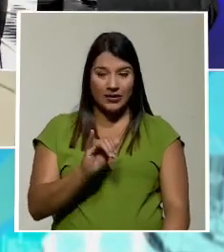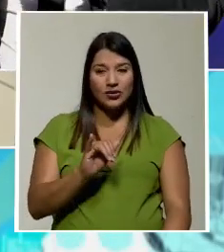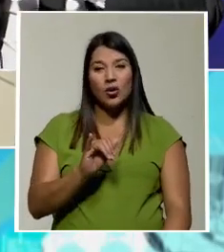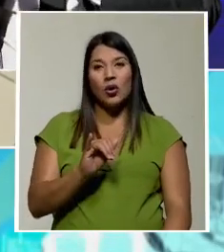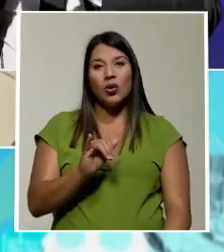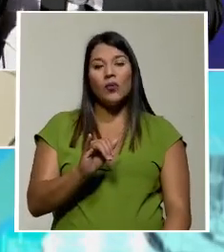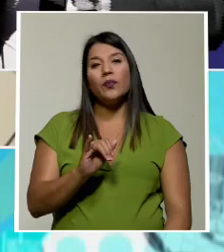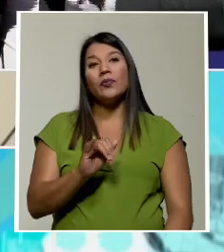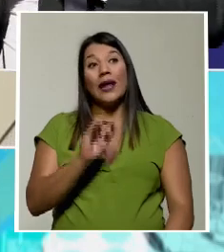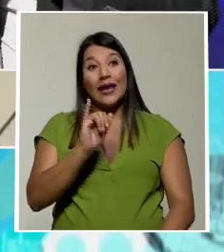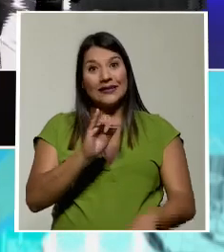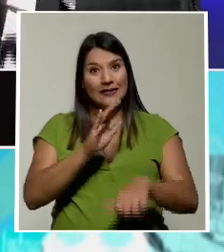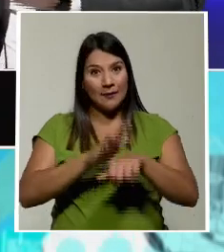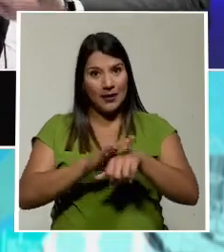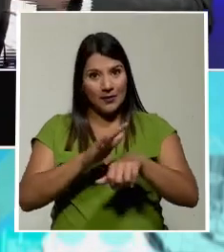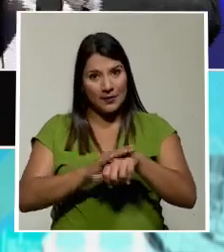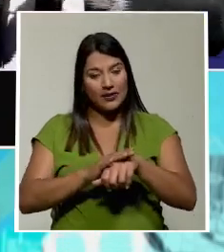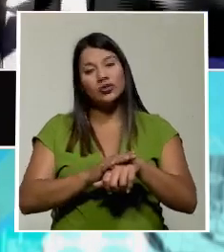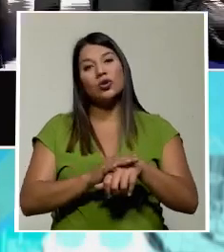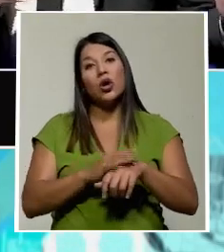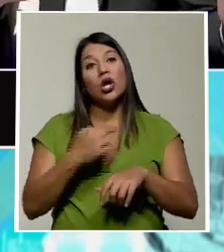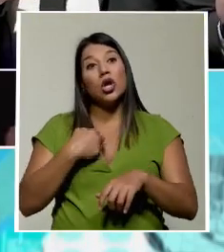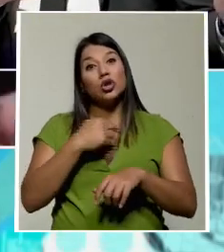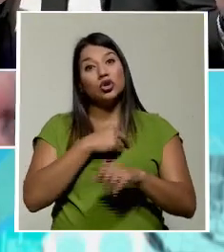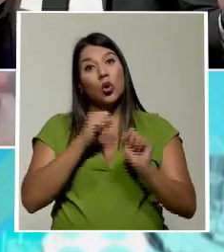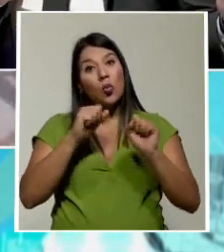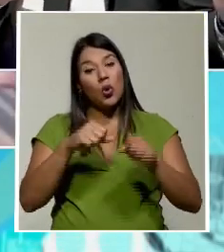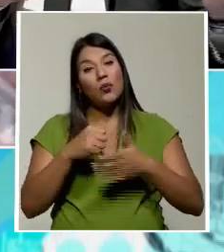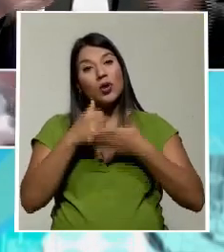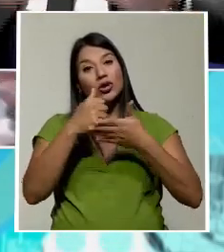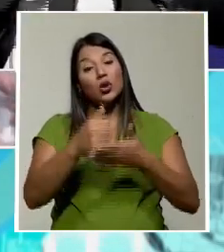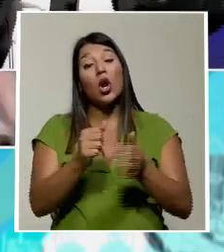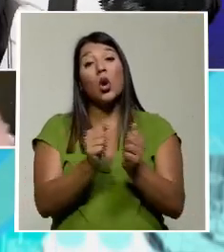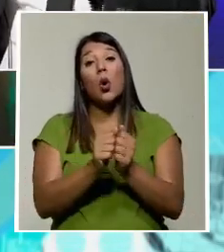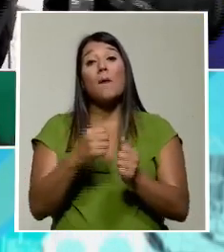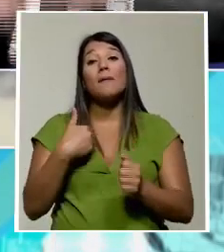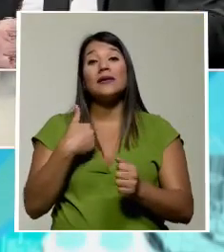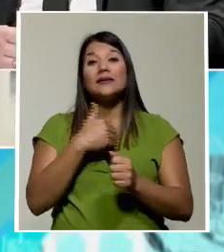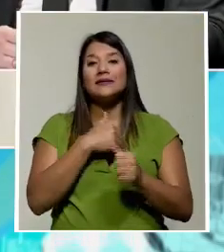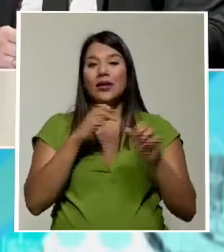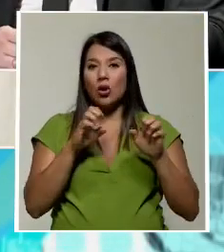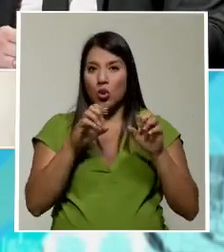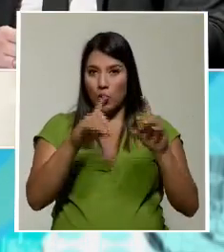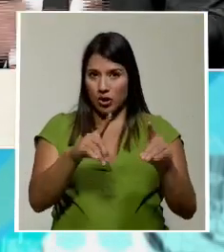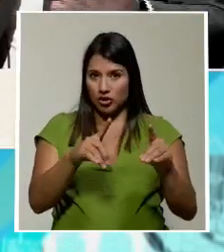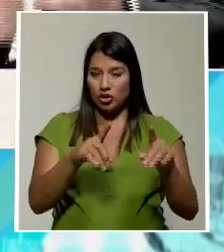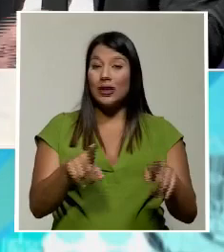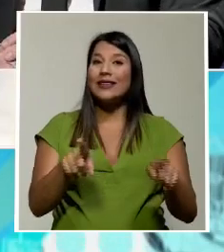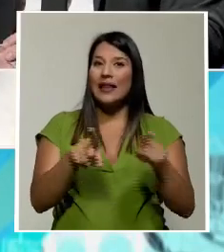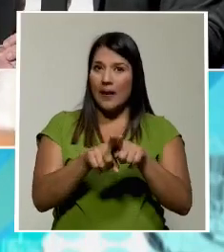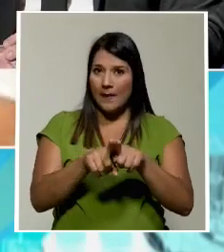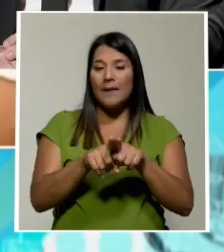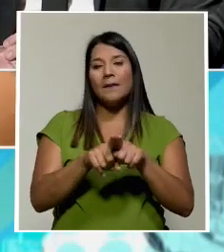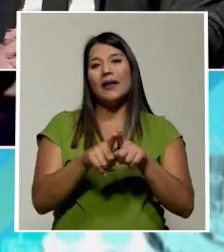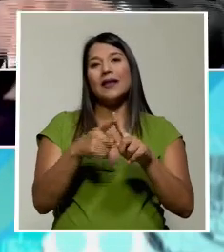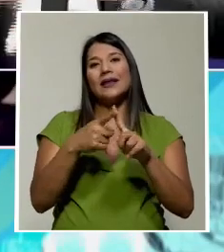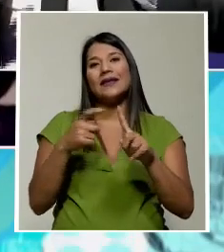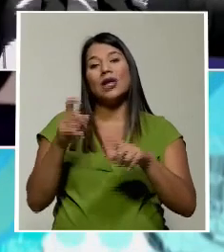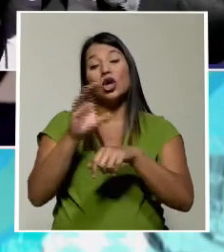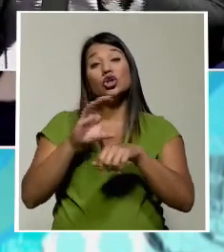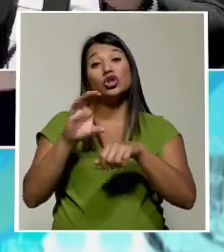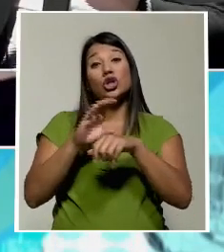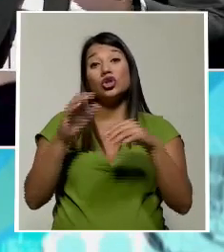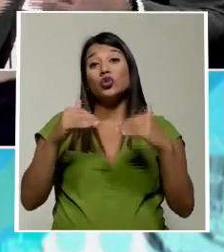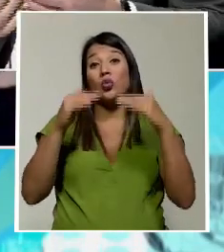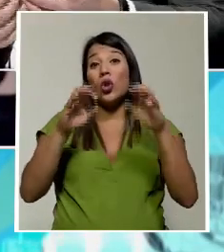pero esta potestad o esta autorización de que nosotros colaboremos con el Ministerio de Educación, incluso emana también del Consejo Superior de Educación.